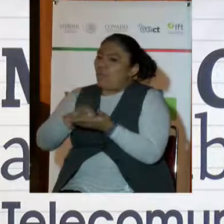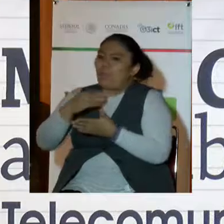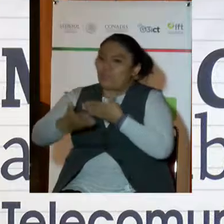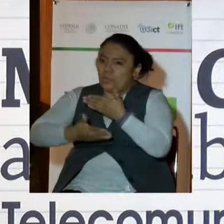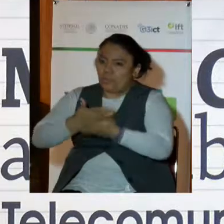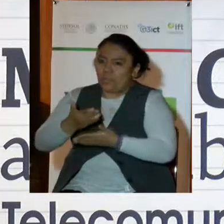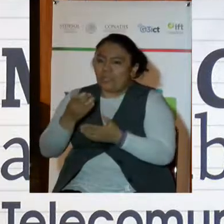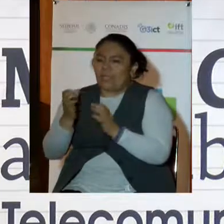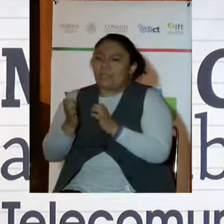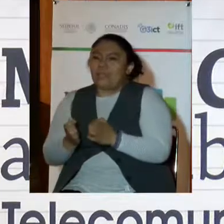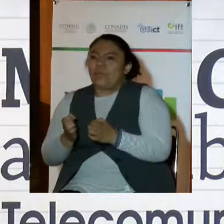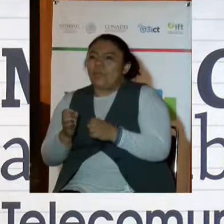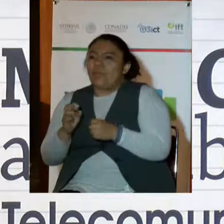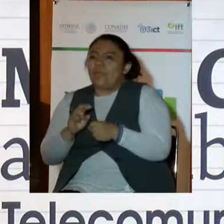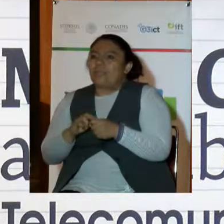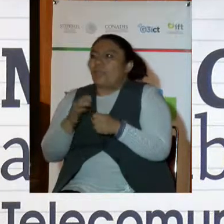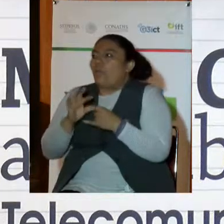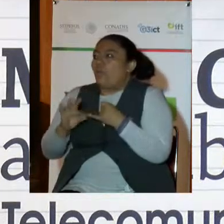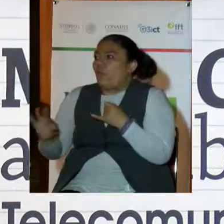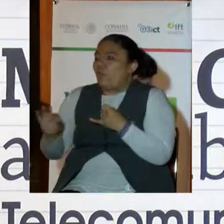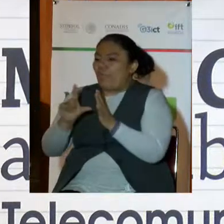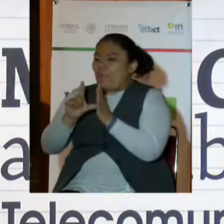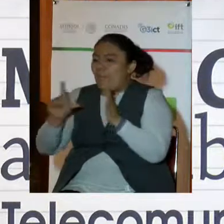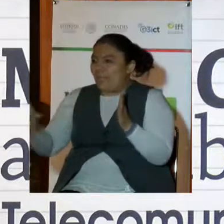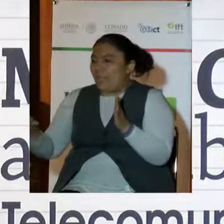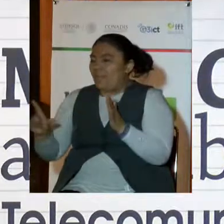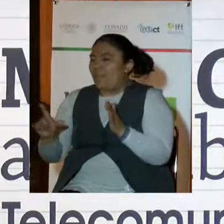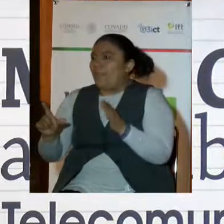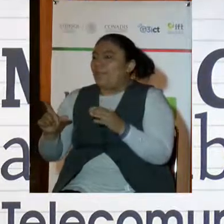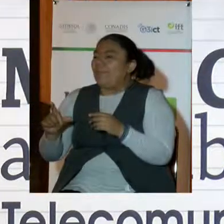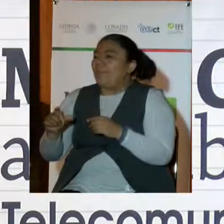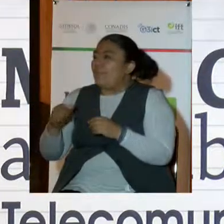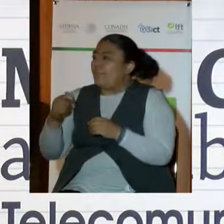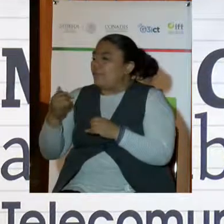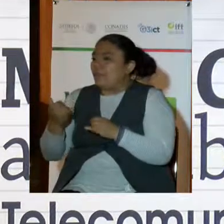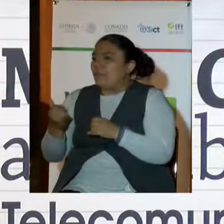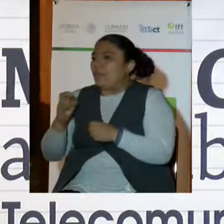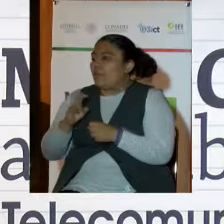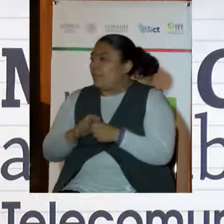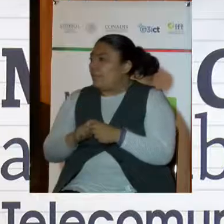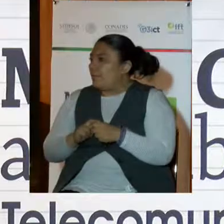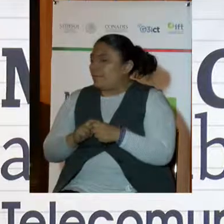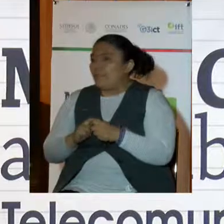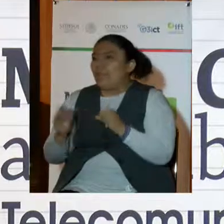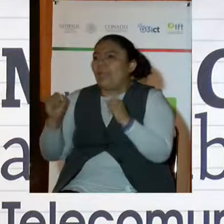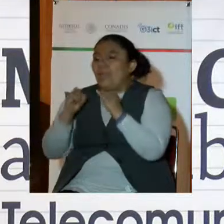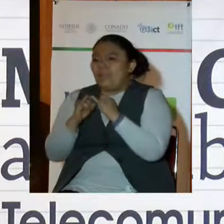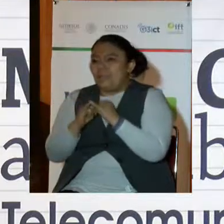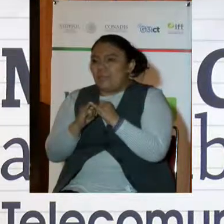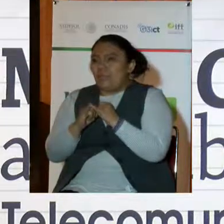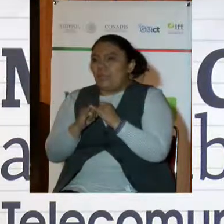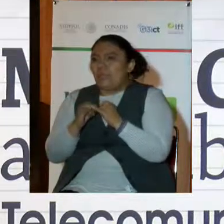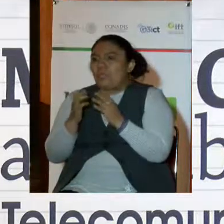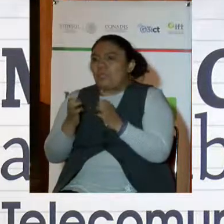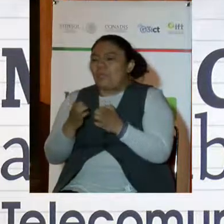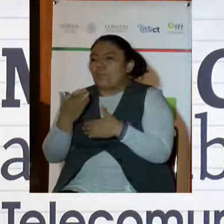órdenes. Estoy, ahora sí, la última línea, la última lámina. En el instituto